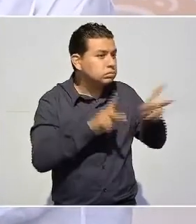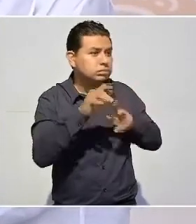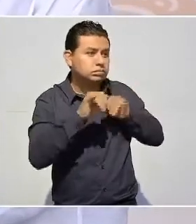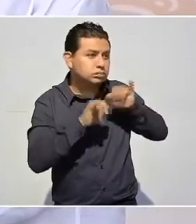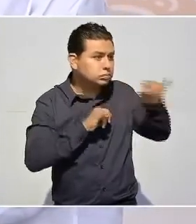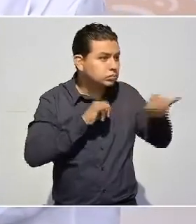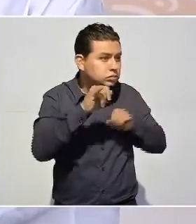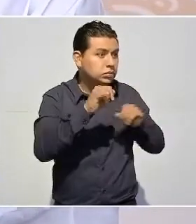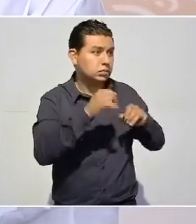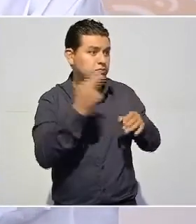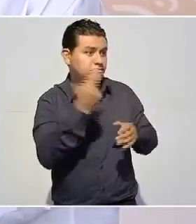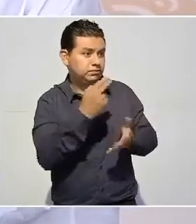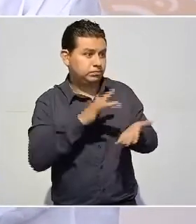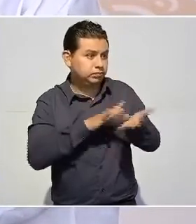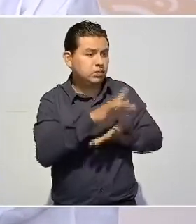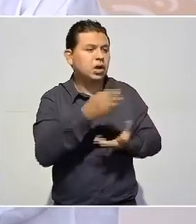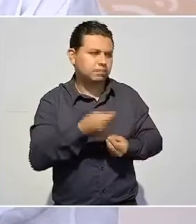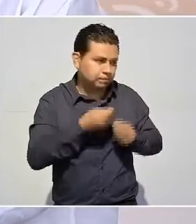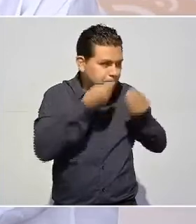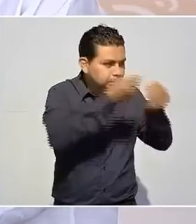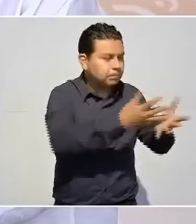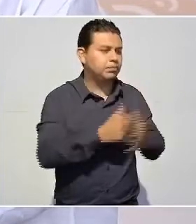ayuda y solidaridad.